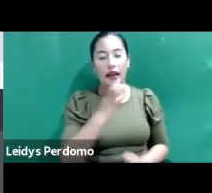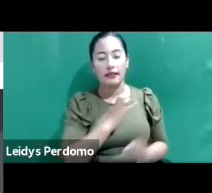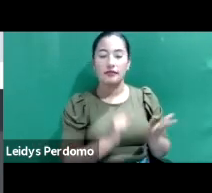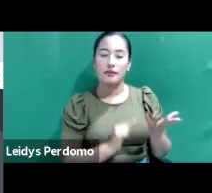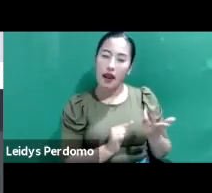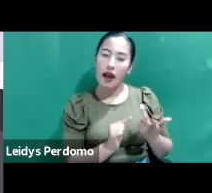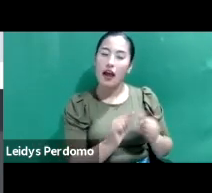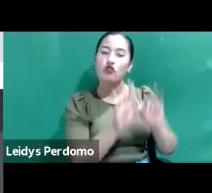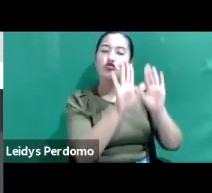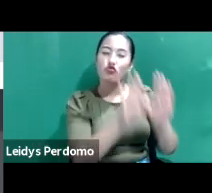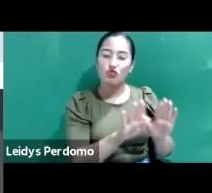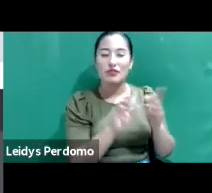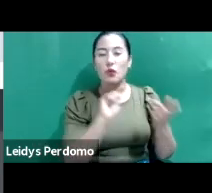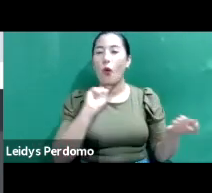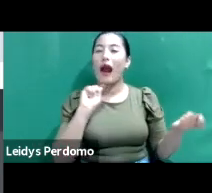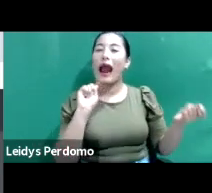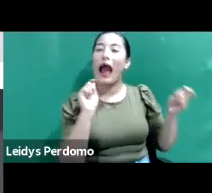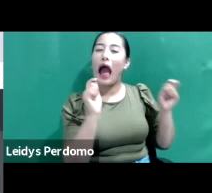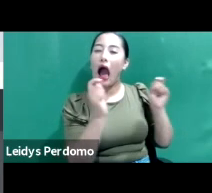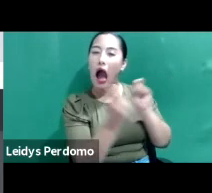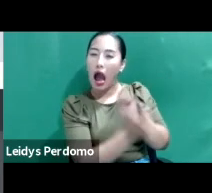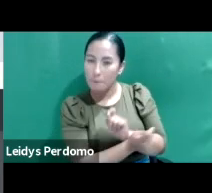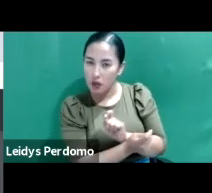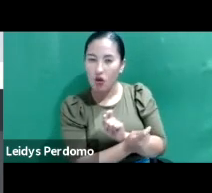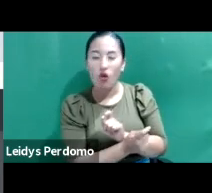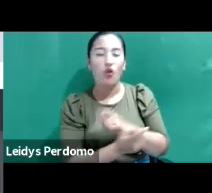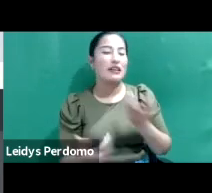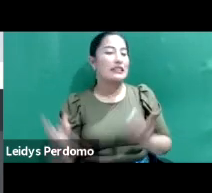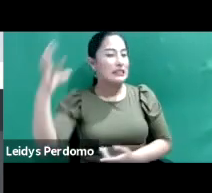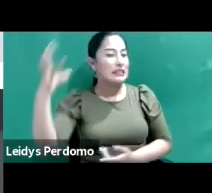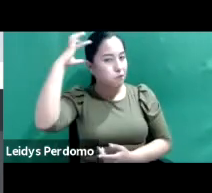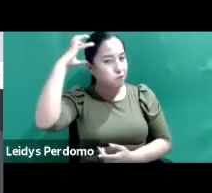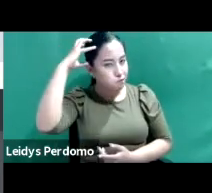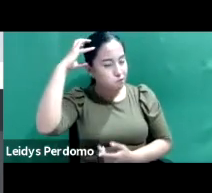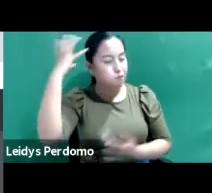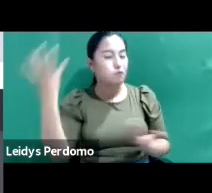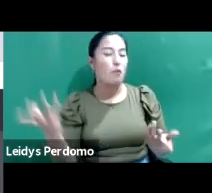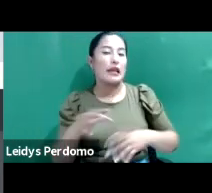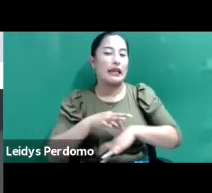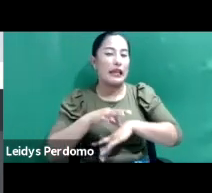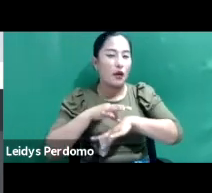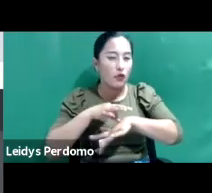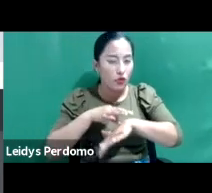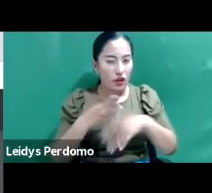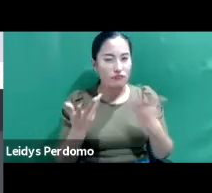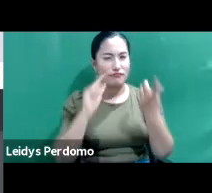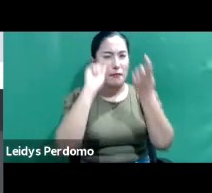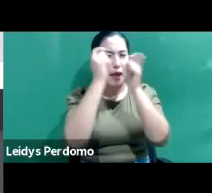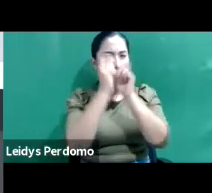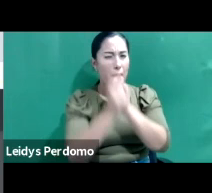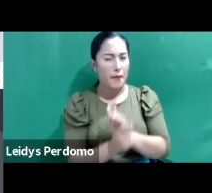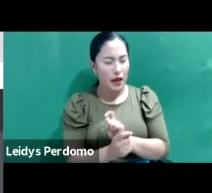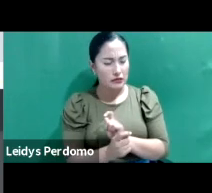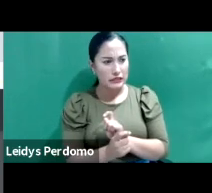en una transición, tenemos ahí un cambio a nivel cerebral, tenemos poda neuronal, tenemos cambios importantes